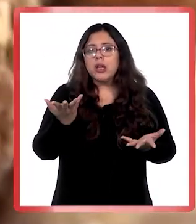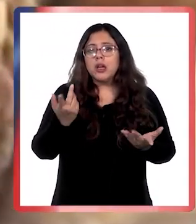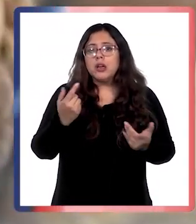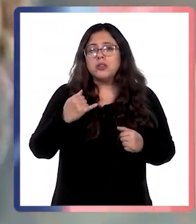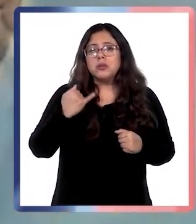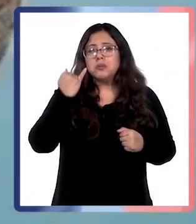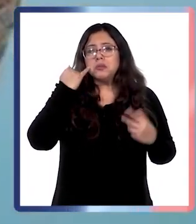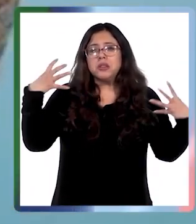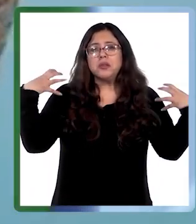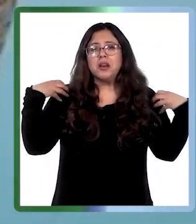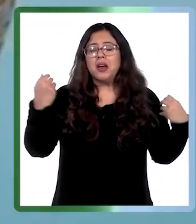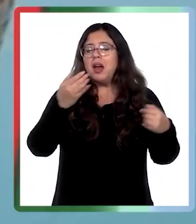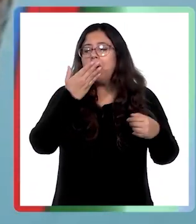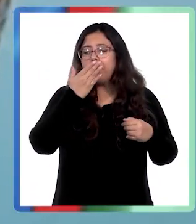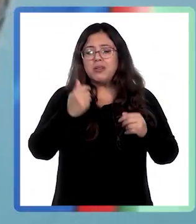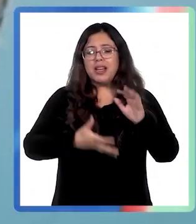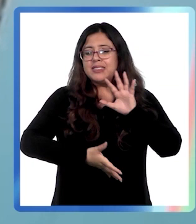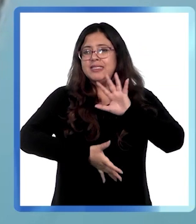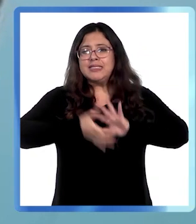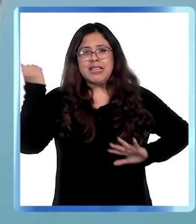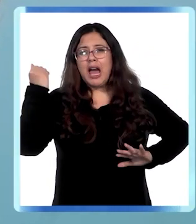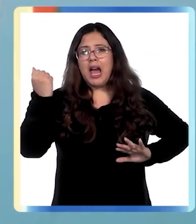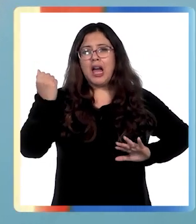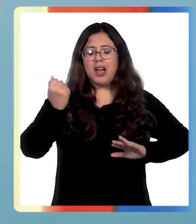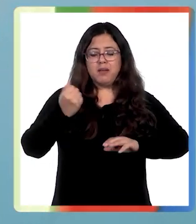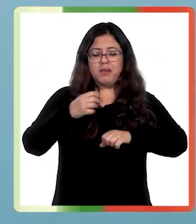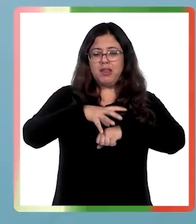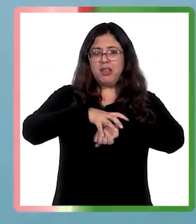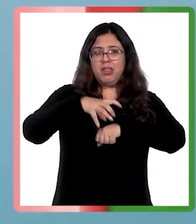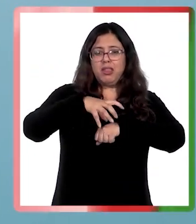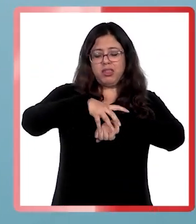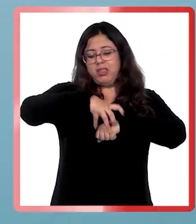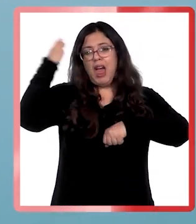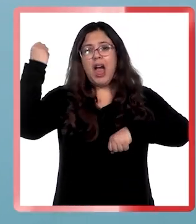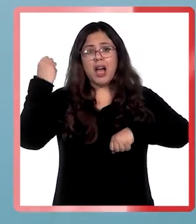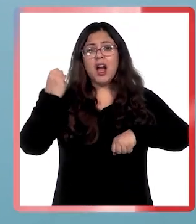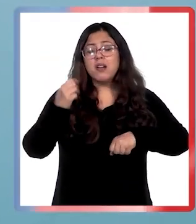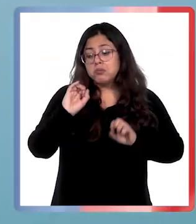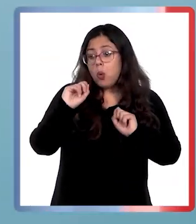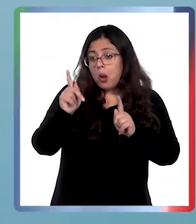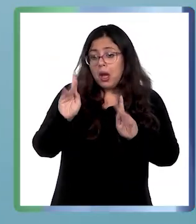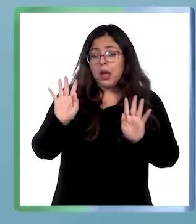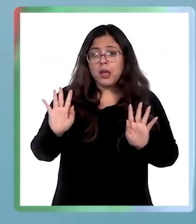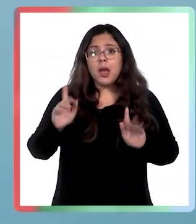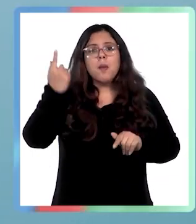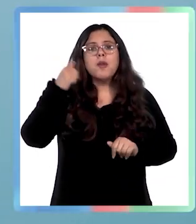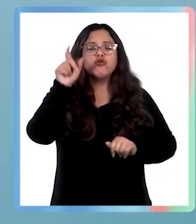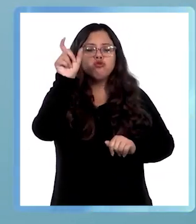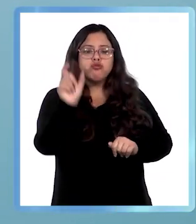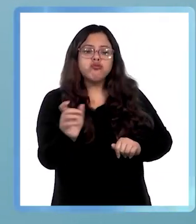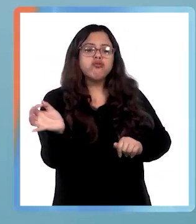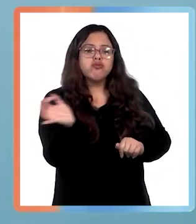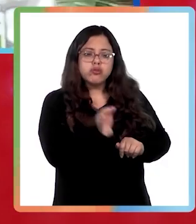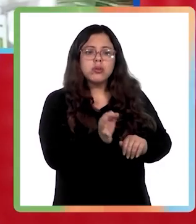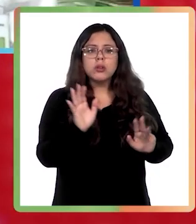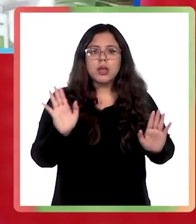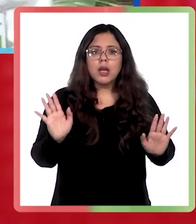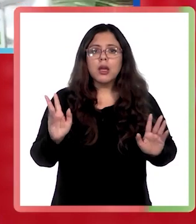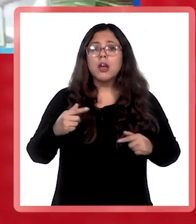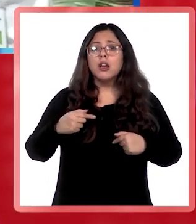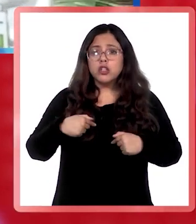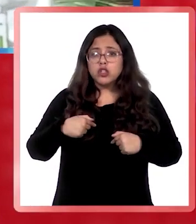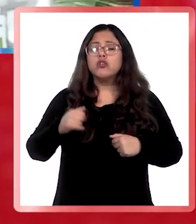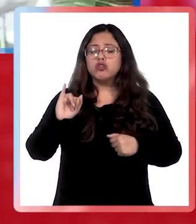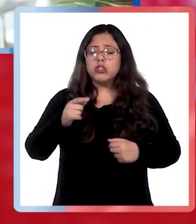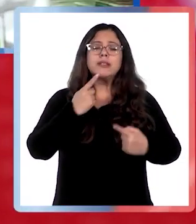tumor, es válido. ¿Sí? Claro. ¿Sí? Pero si uno dice, yo me voy a hacer los exámenes